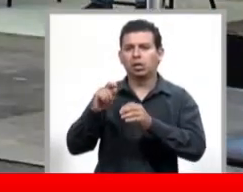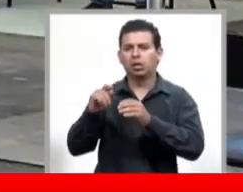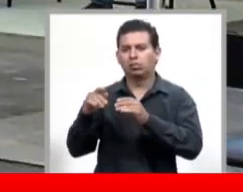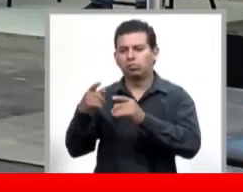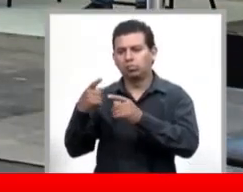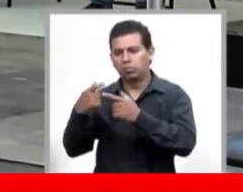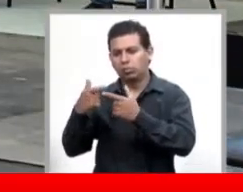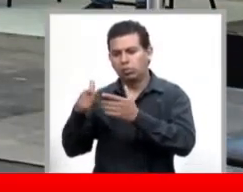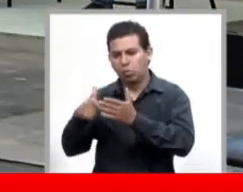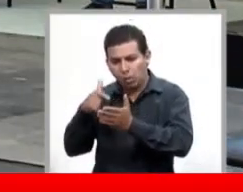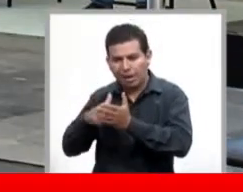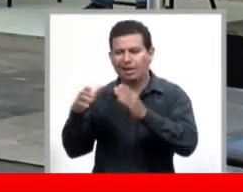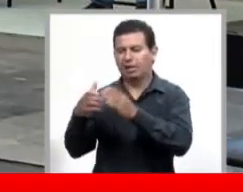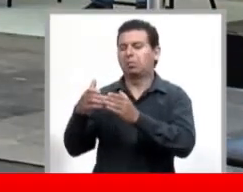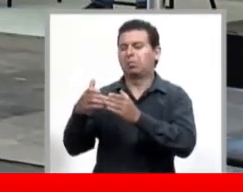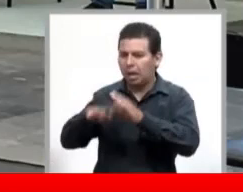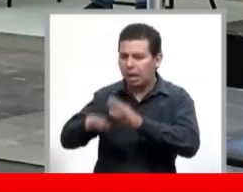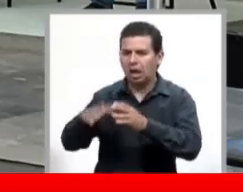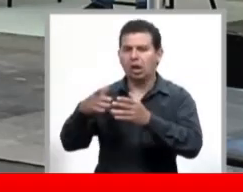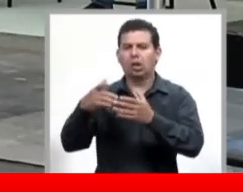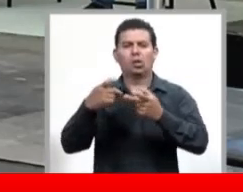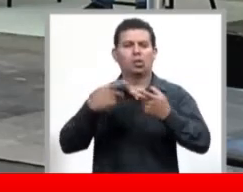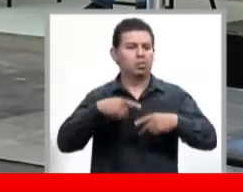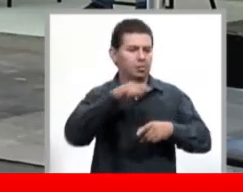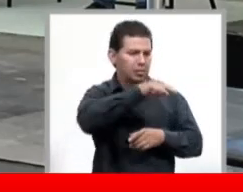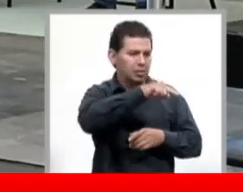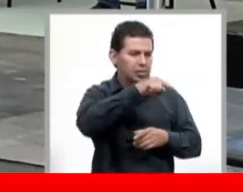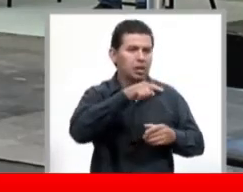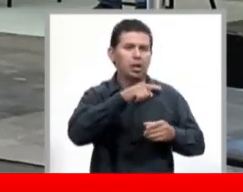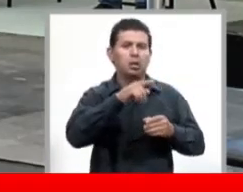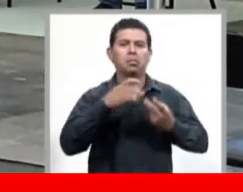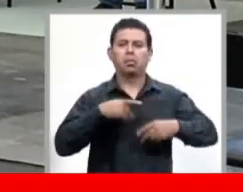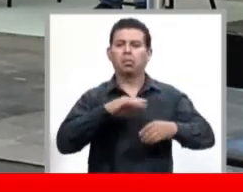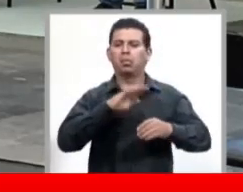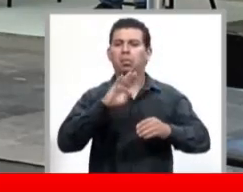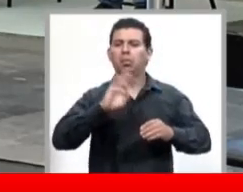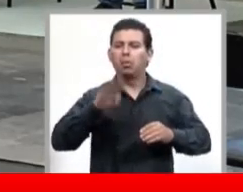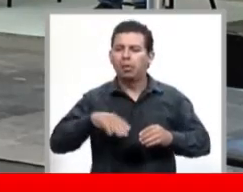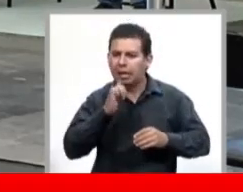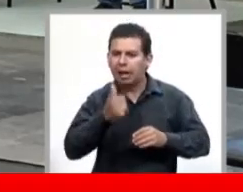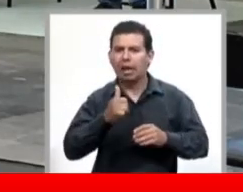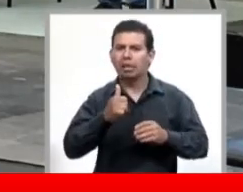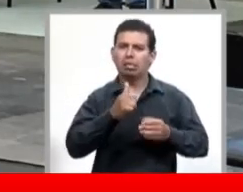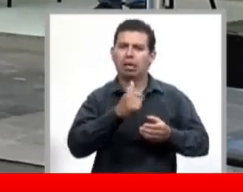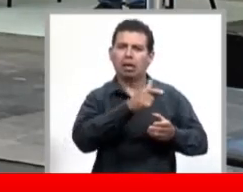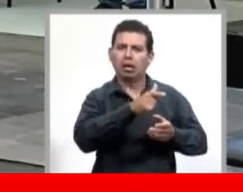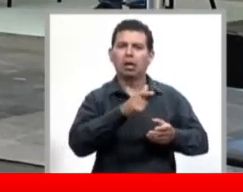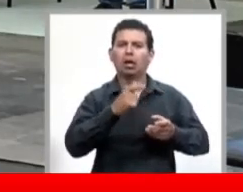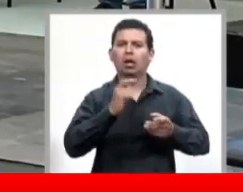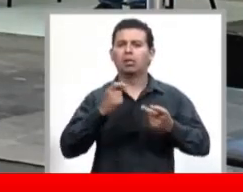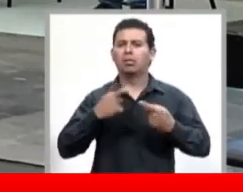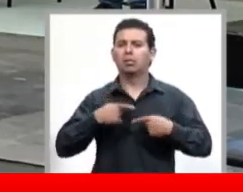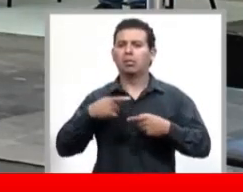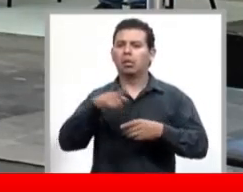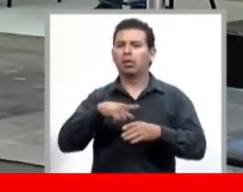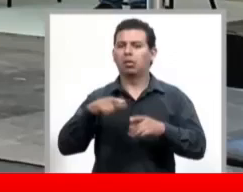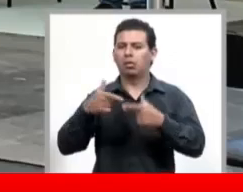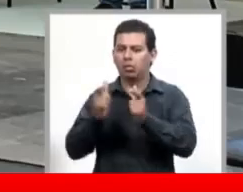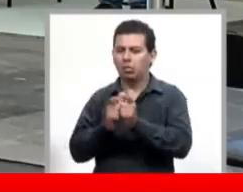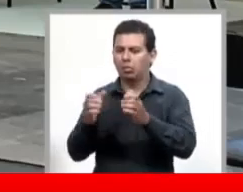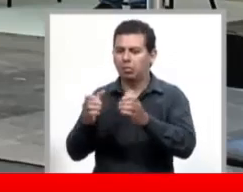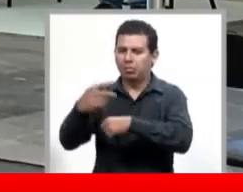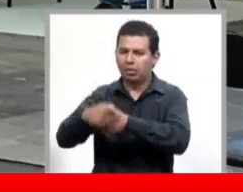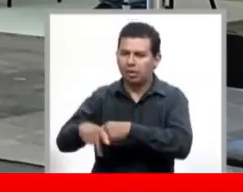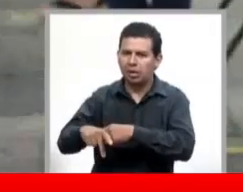a Oaxaca estos embarques. Parece que no han llegado de manera tardía. ¿Cuántos cubrebocas se tendría que requerir para darle a la